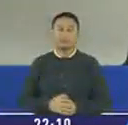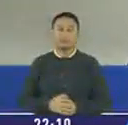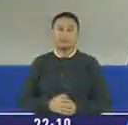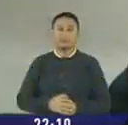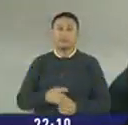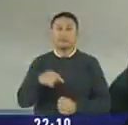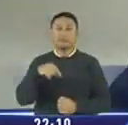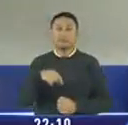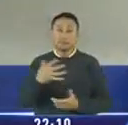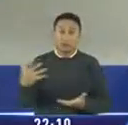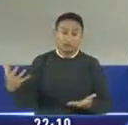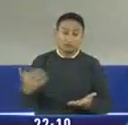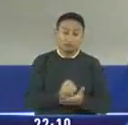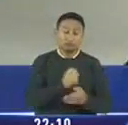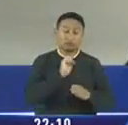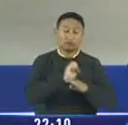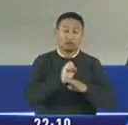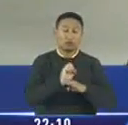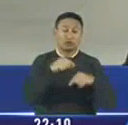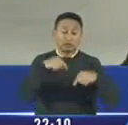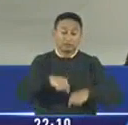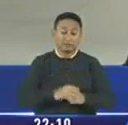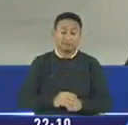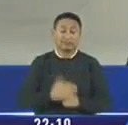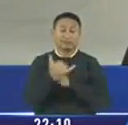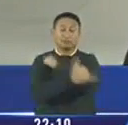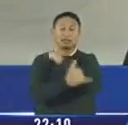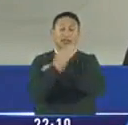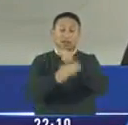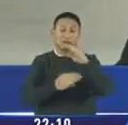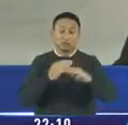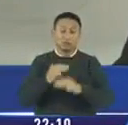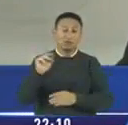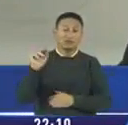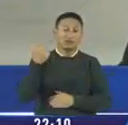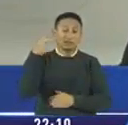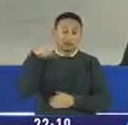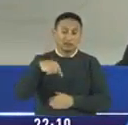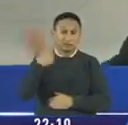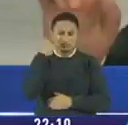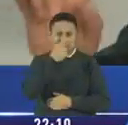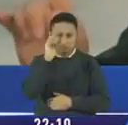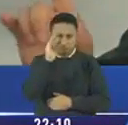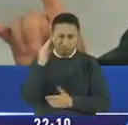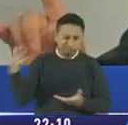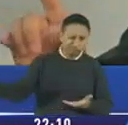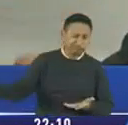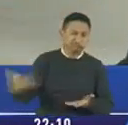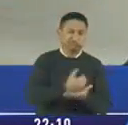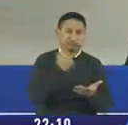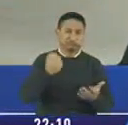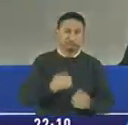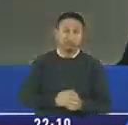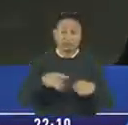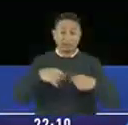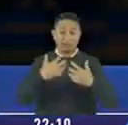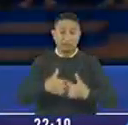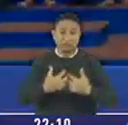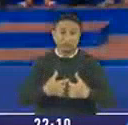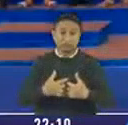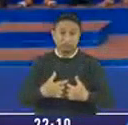de incautación de Ecuador, que sigue siendo el tercer país en el mundo que incauta de mayor incautación sin ser país